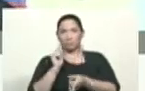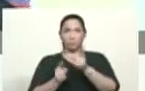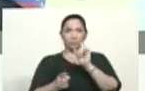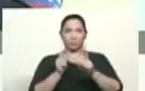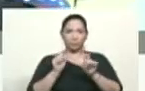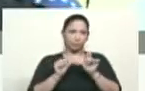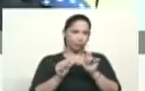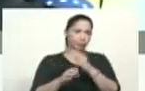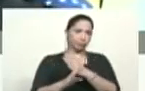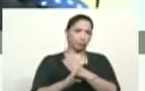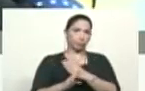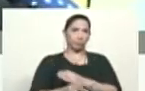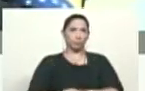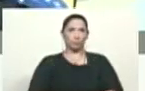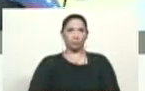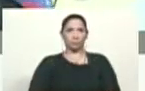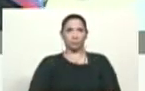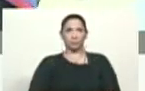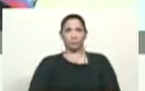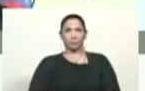habían mantenido alguna